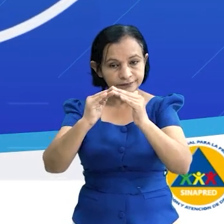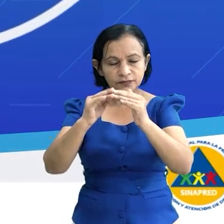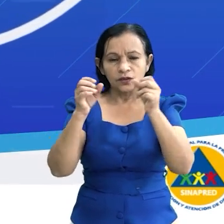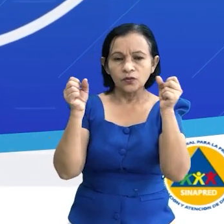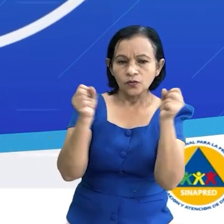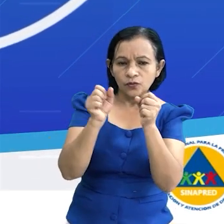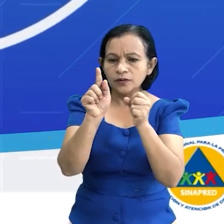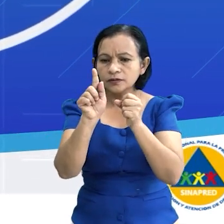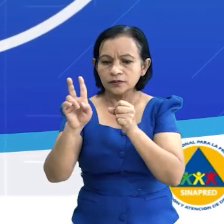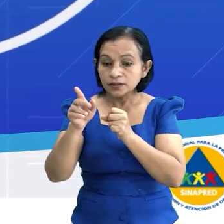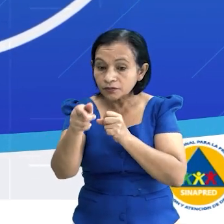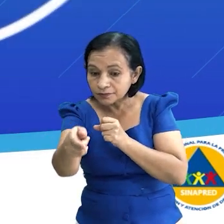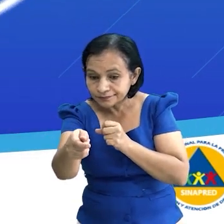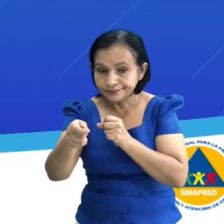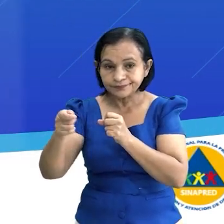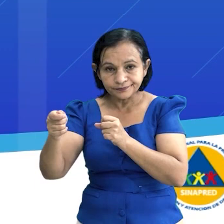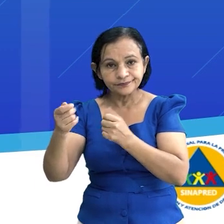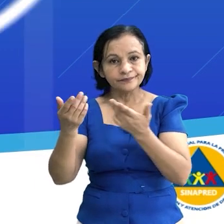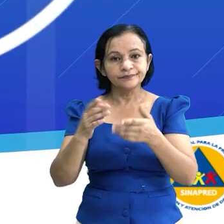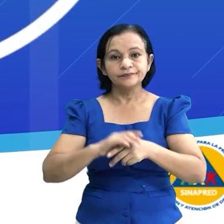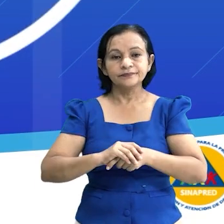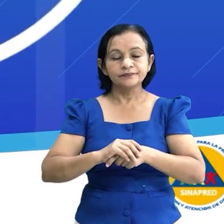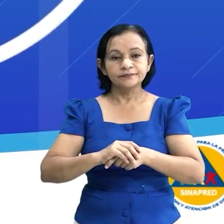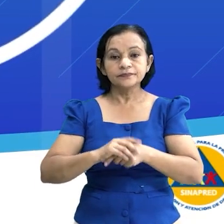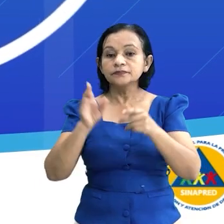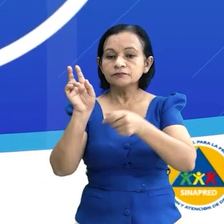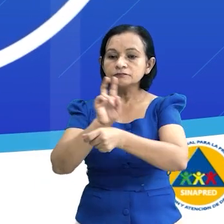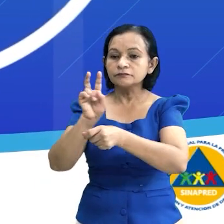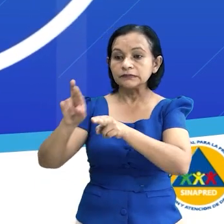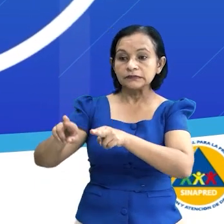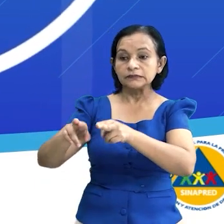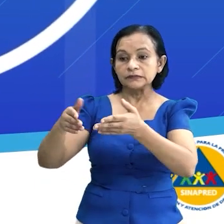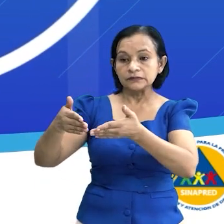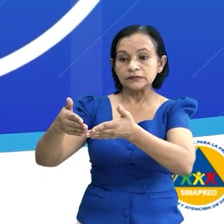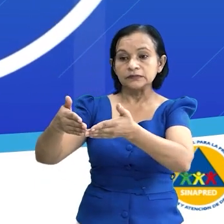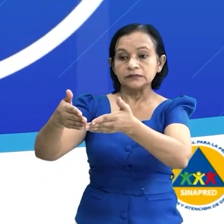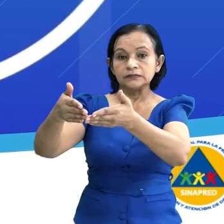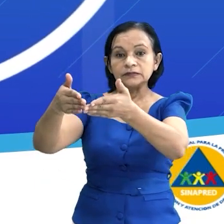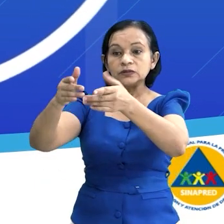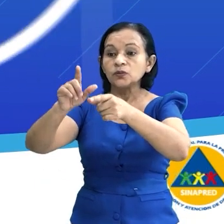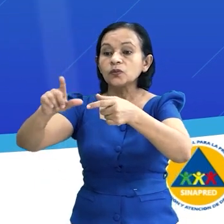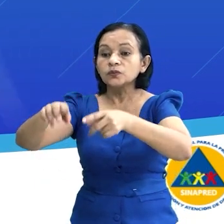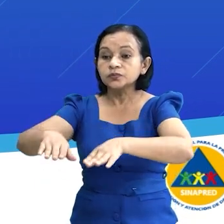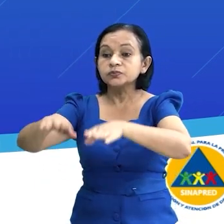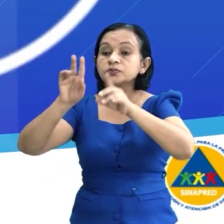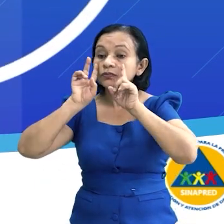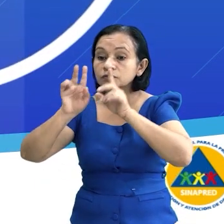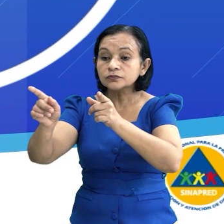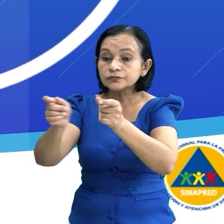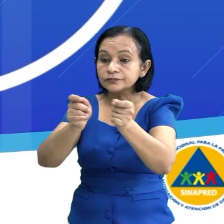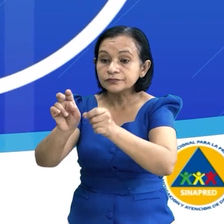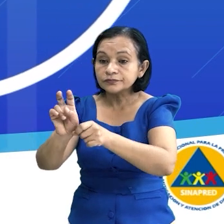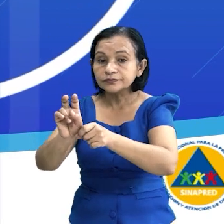Desconectemos aparatos eléctricos si no están en uso. Vigilemos la crecida de cauces, ríos o lagunas.